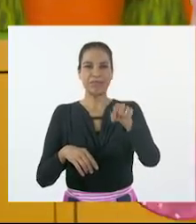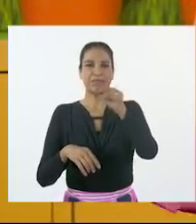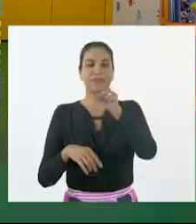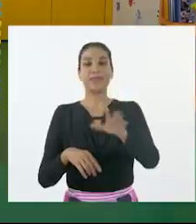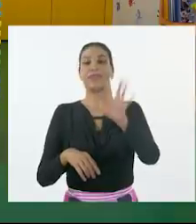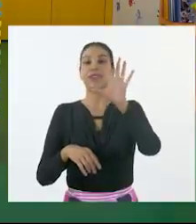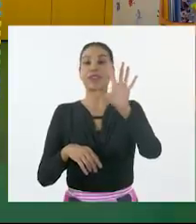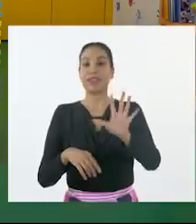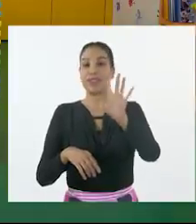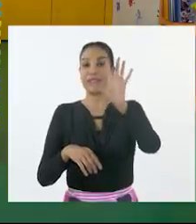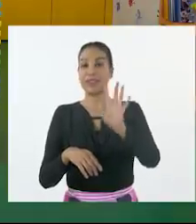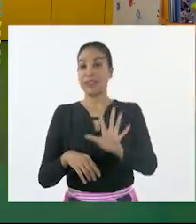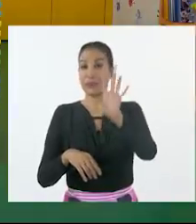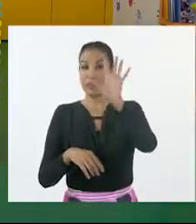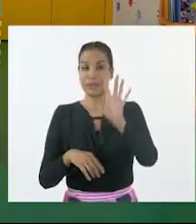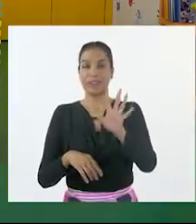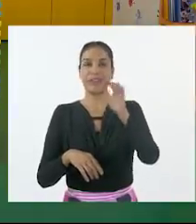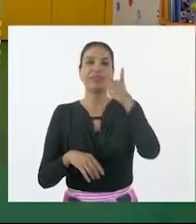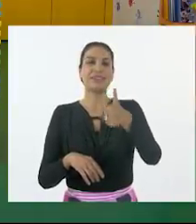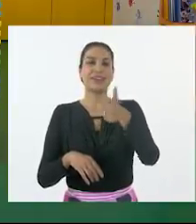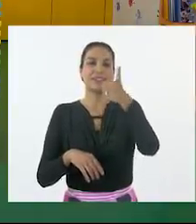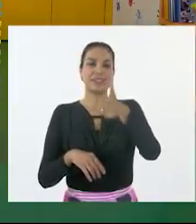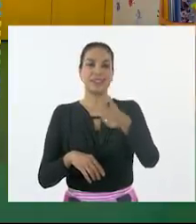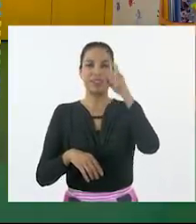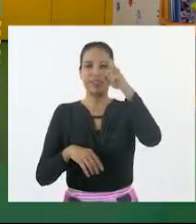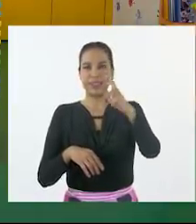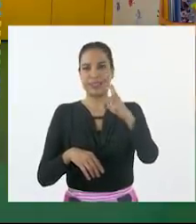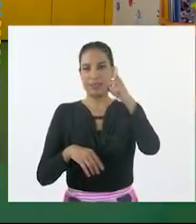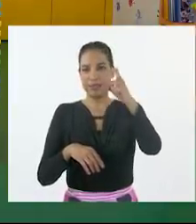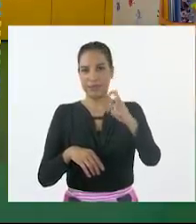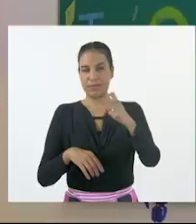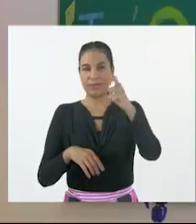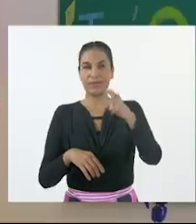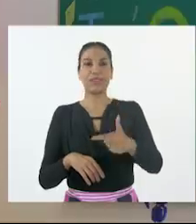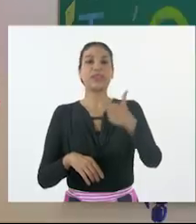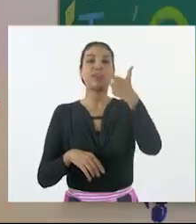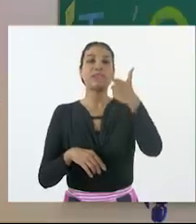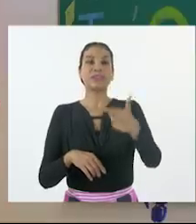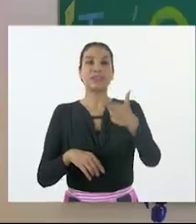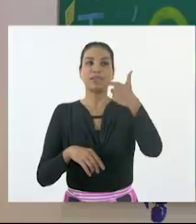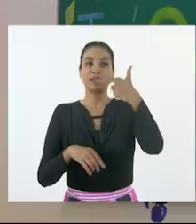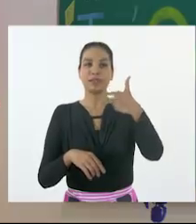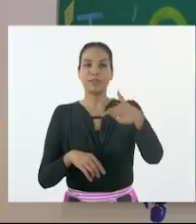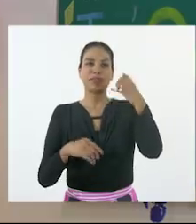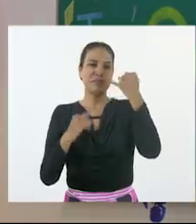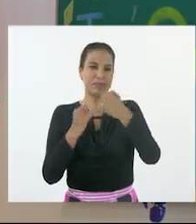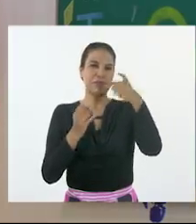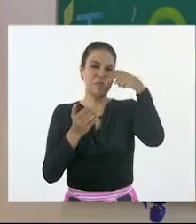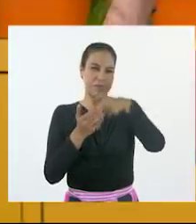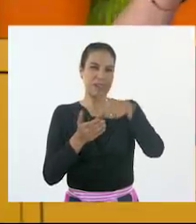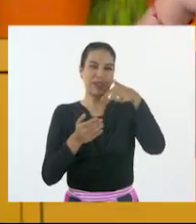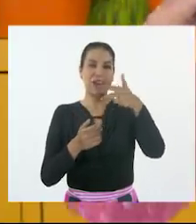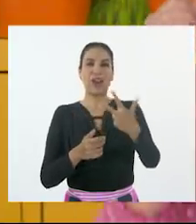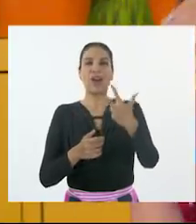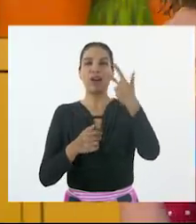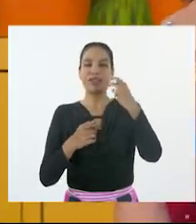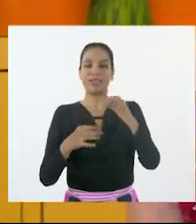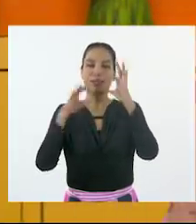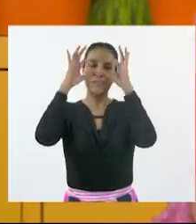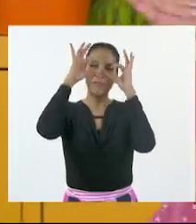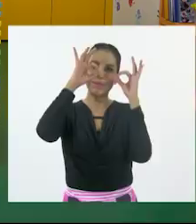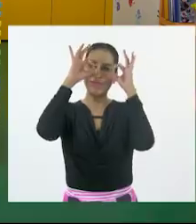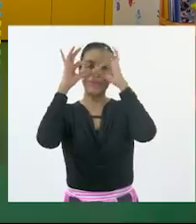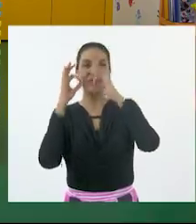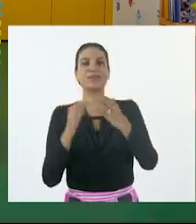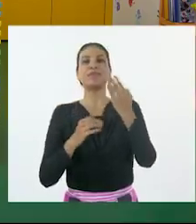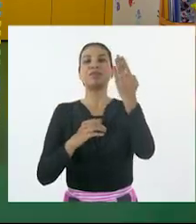el cinco pega un brinco, el seis es un ganchito, el siete es un piquete, el ocho es un bizcocho,